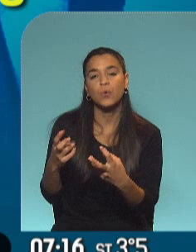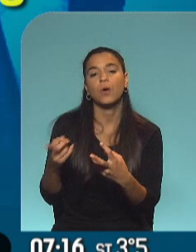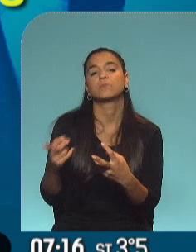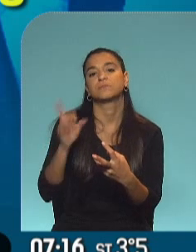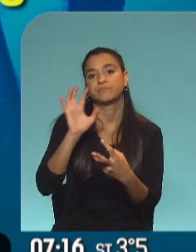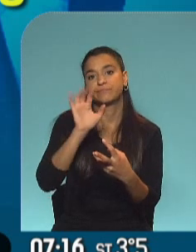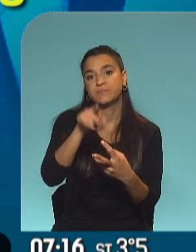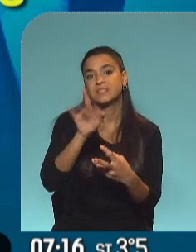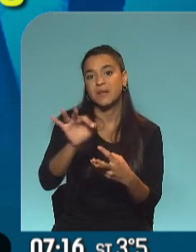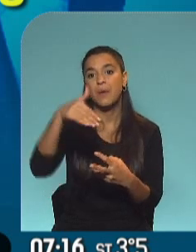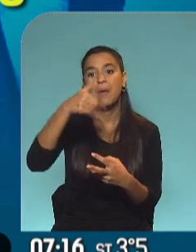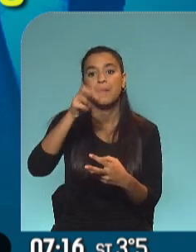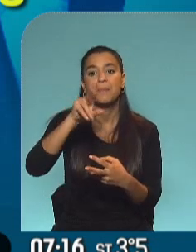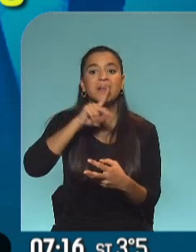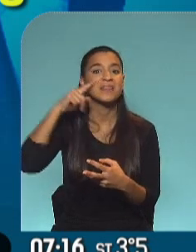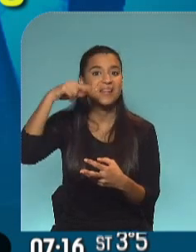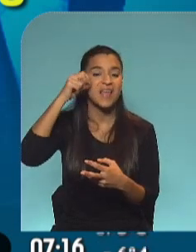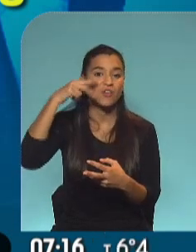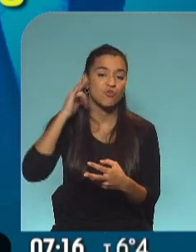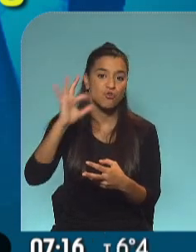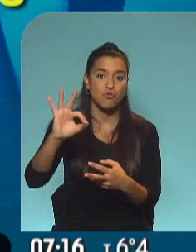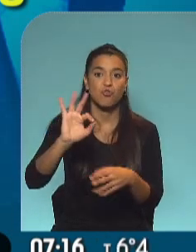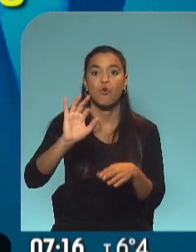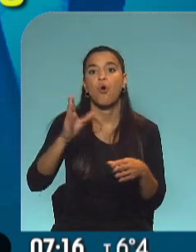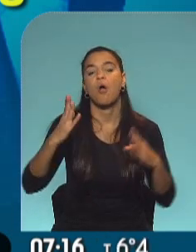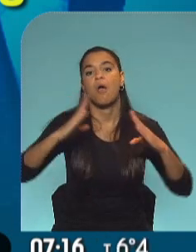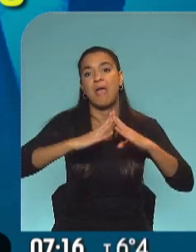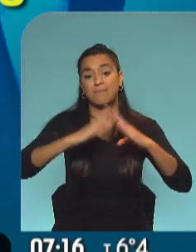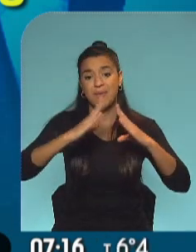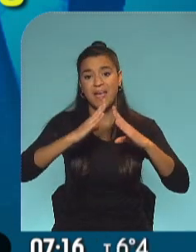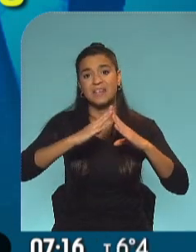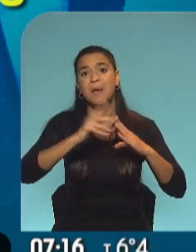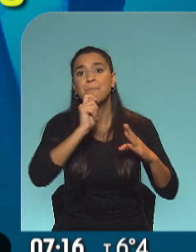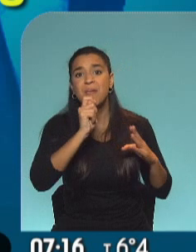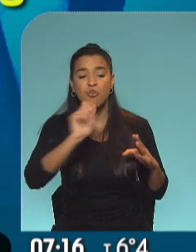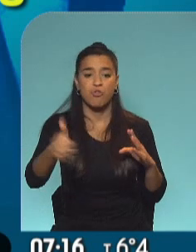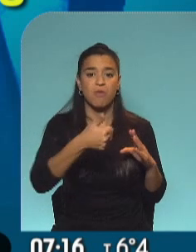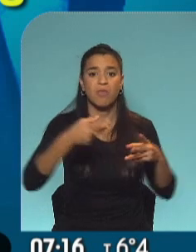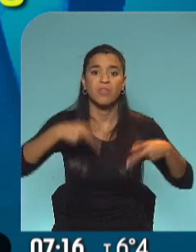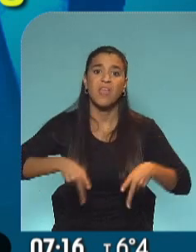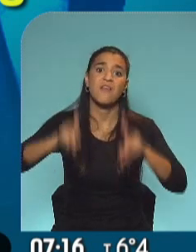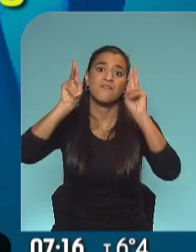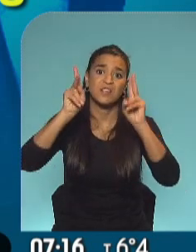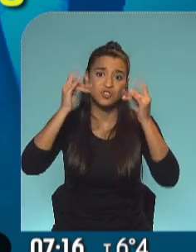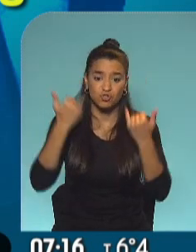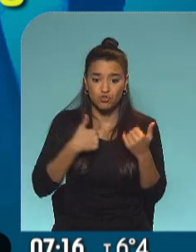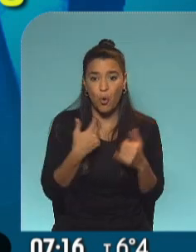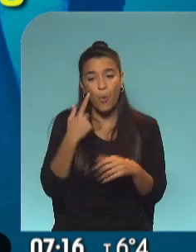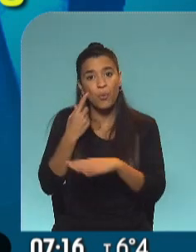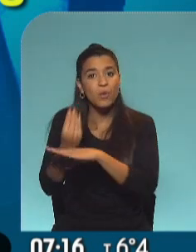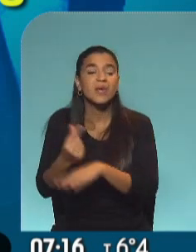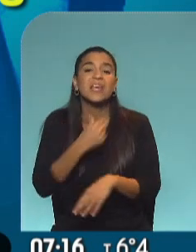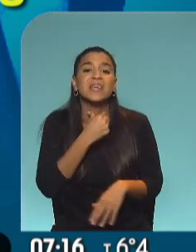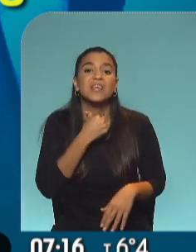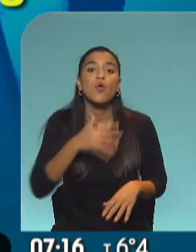se enteraron que Martinengo decía, bueno, tengo una guardia periodística todo el tiempo en la puerta de mi casa, vivo en un edificio de departamentos, entonces lo que estoy buscando